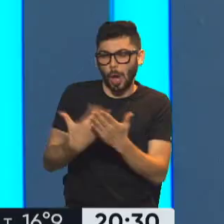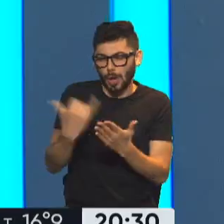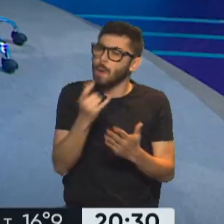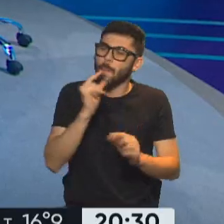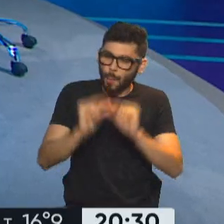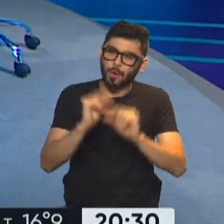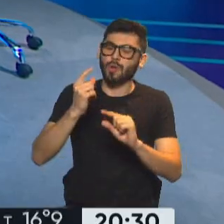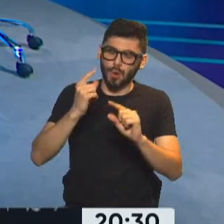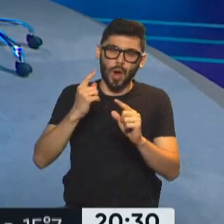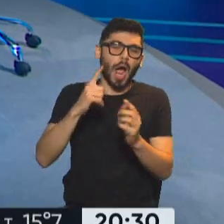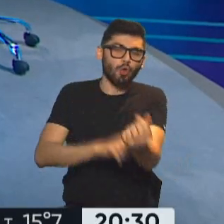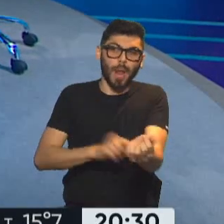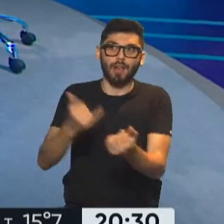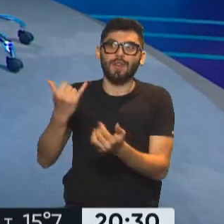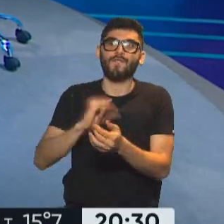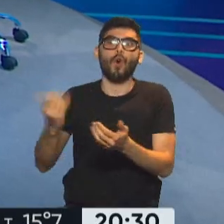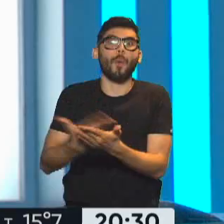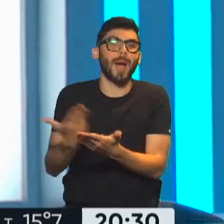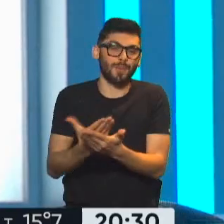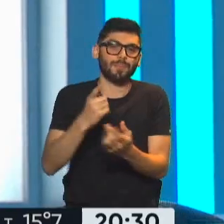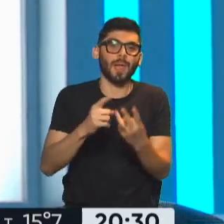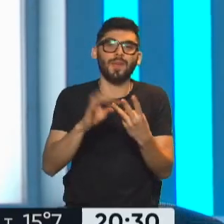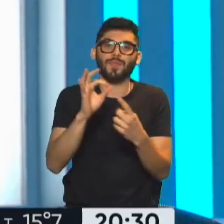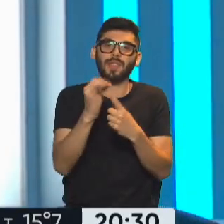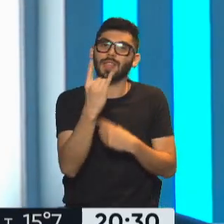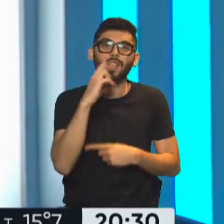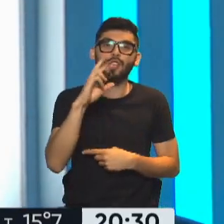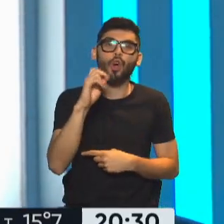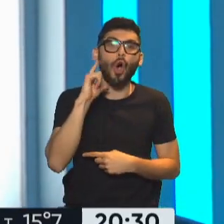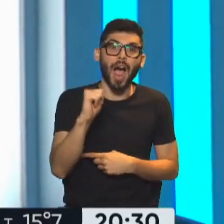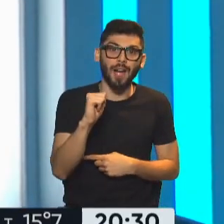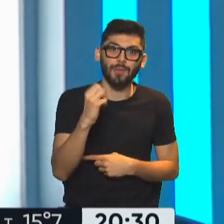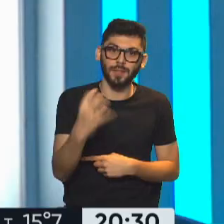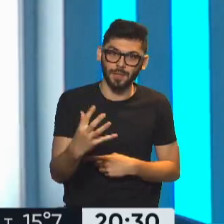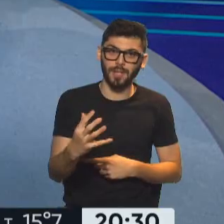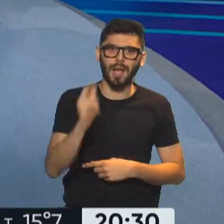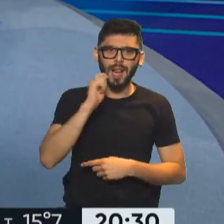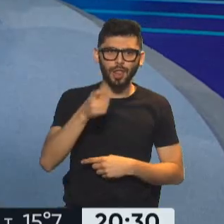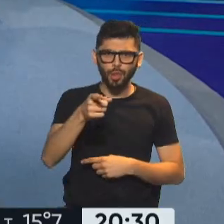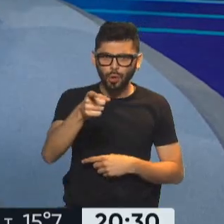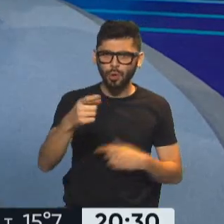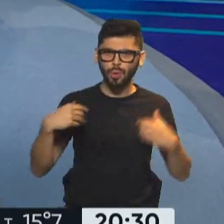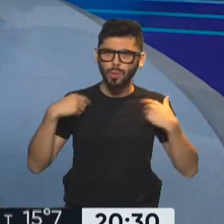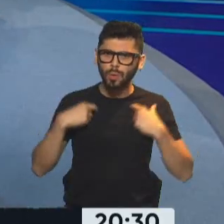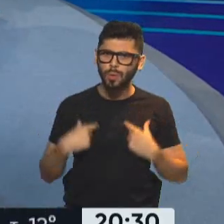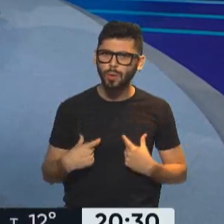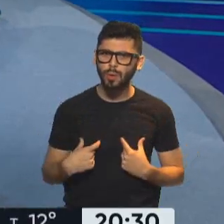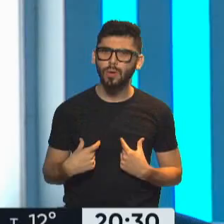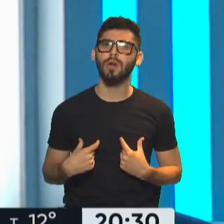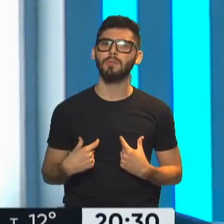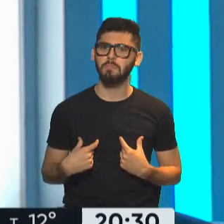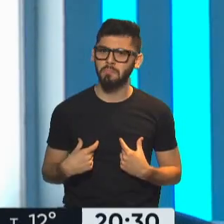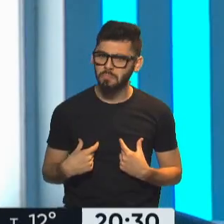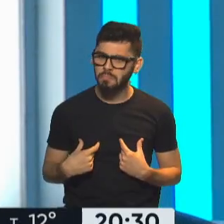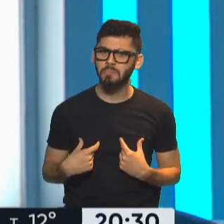parece, a que llegue Raúl con sus datos. Y Osvaldo Quiroga, ¿cómo estás? Hola, Felicitas, ¿qué tal? Bienvenido. Estoy fascinado con esto que se puso el look.